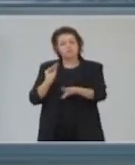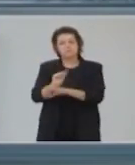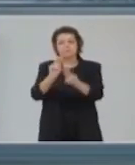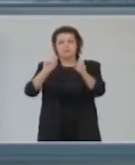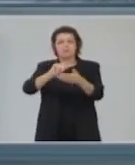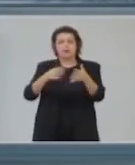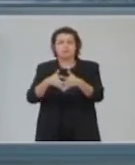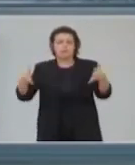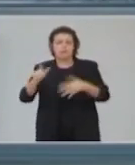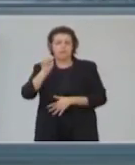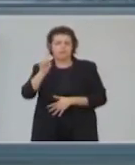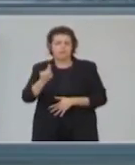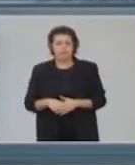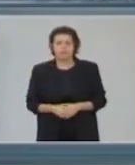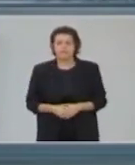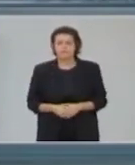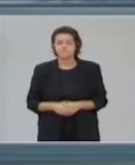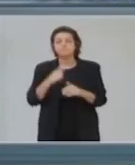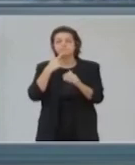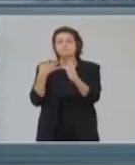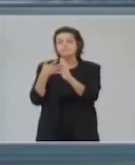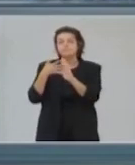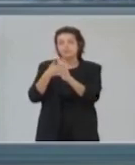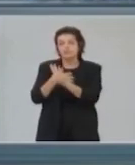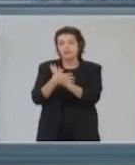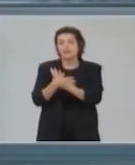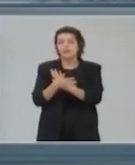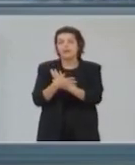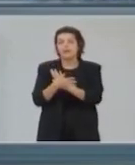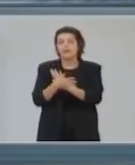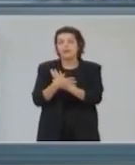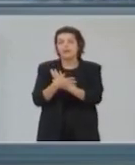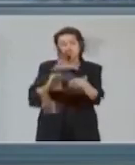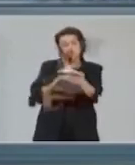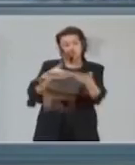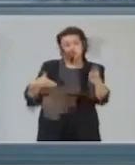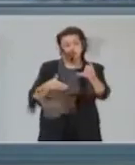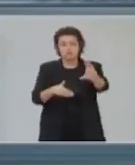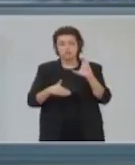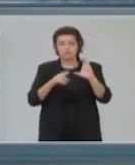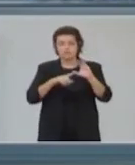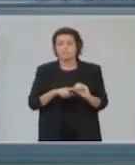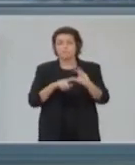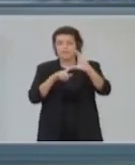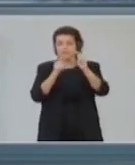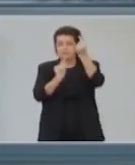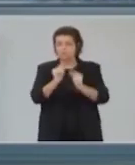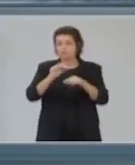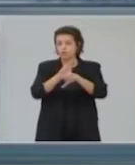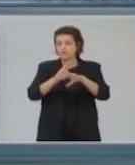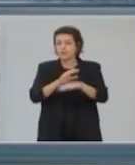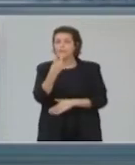partida de personal docente. Es decir, que 20 de los 30 millones que se incrementa el presupuesto de la